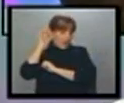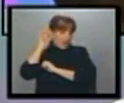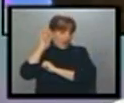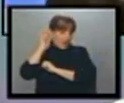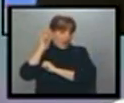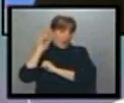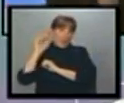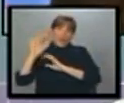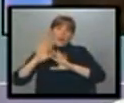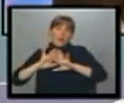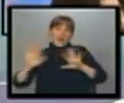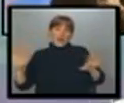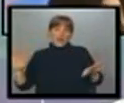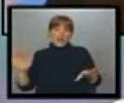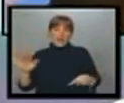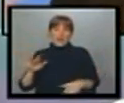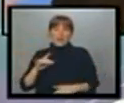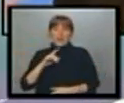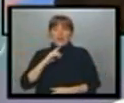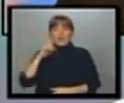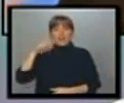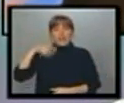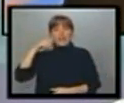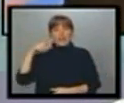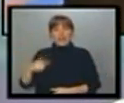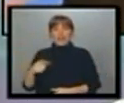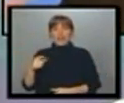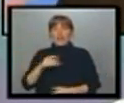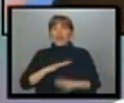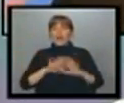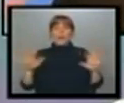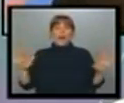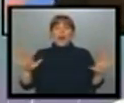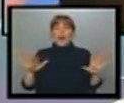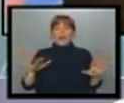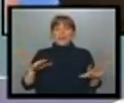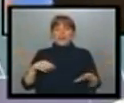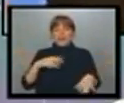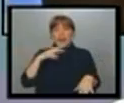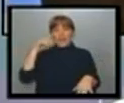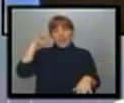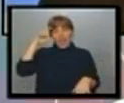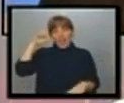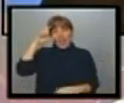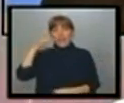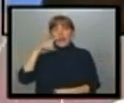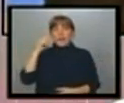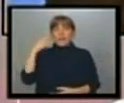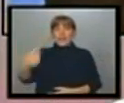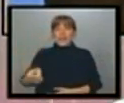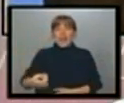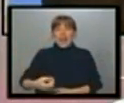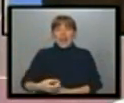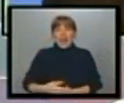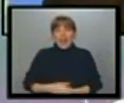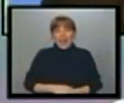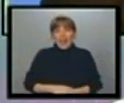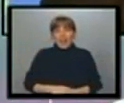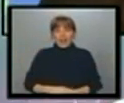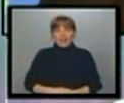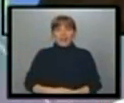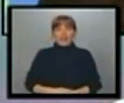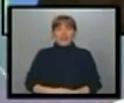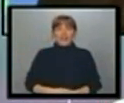Y separarse de Violeta. Bueno, Tini Stoessel quiere ser Tini, quiere dejar de ser Violeta, y las fanáticas ayer, miren cómo lloraban y cómo